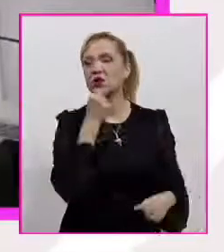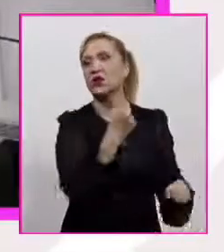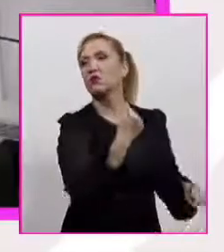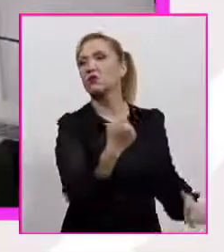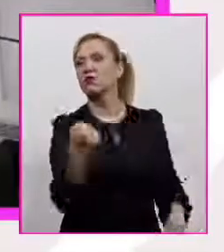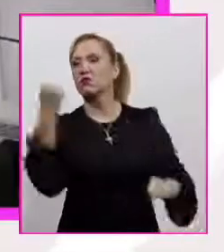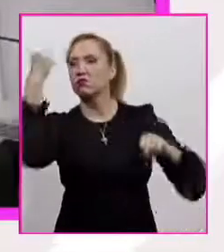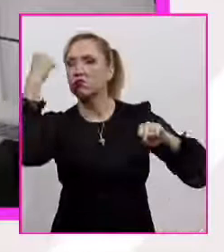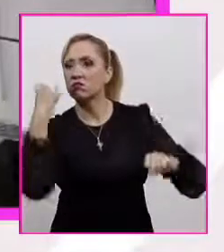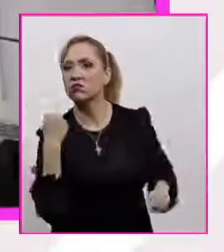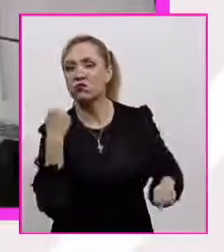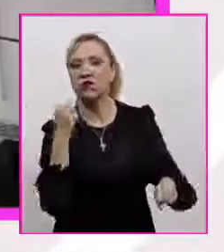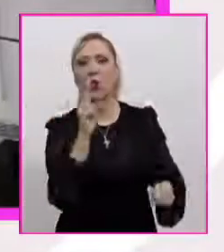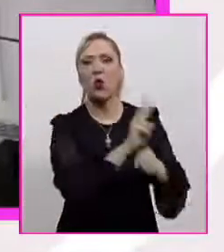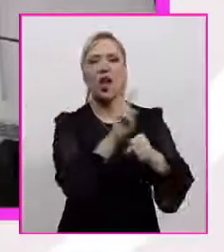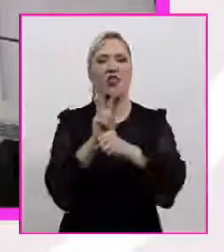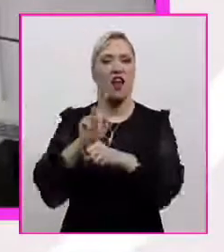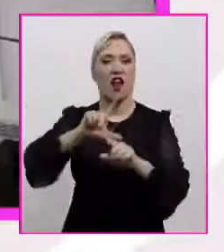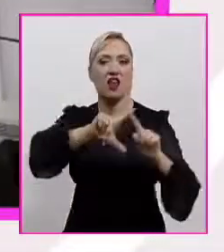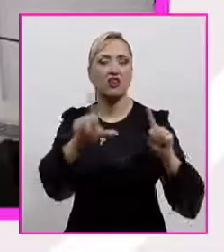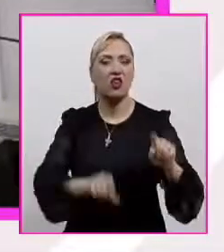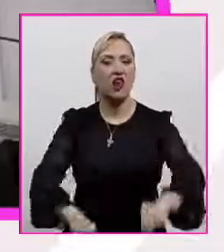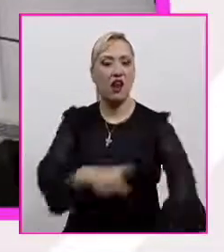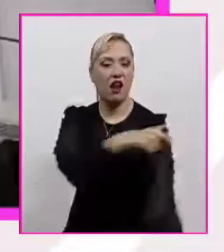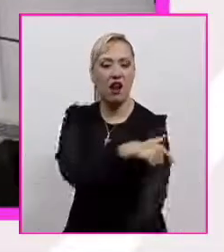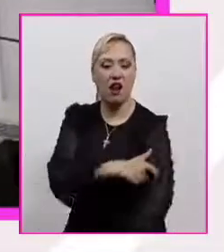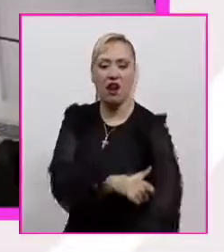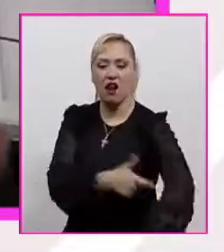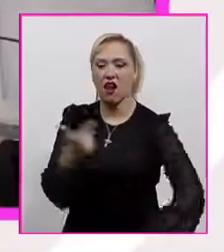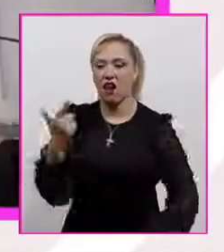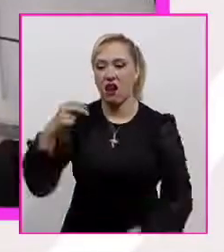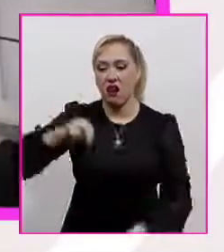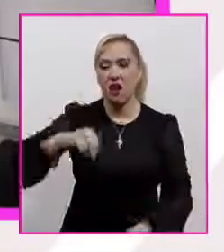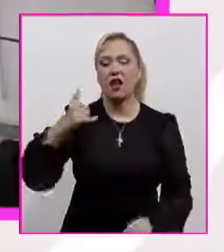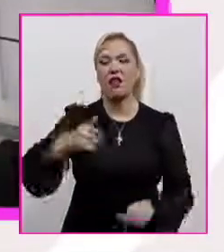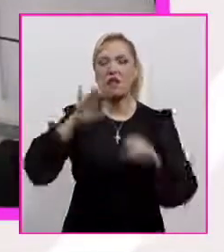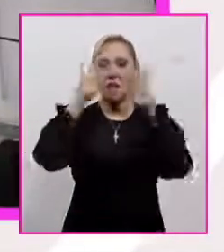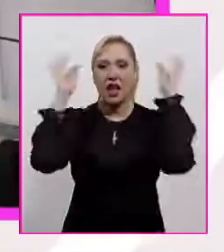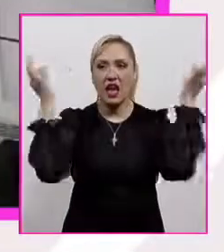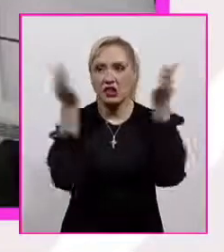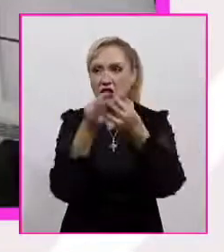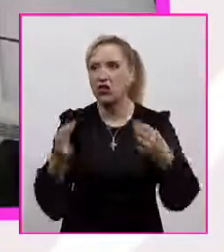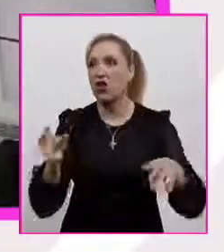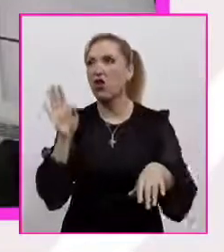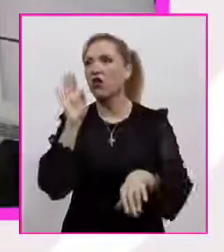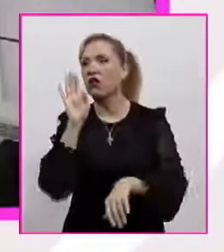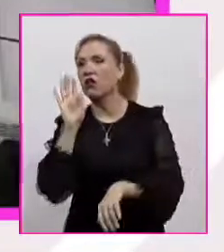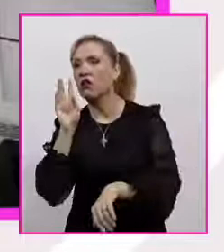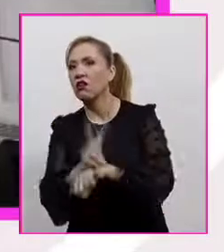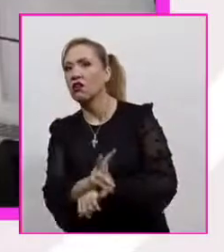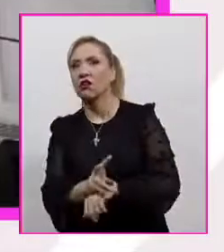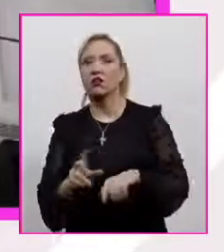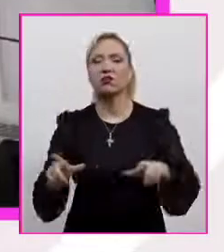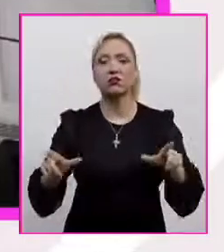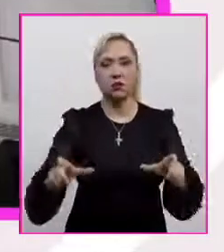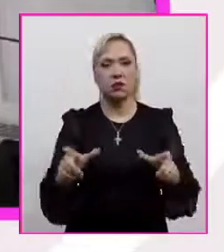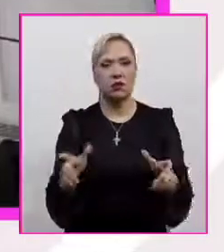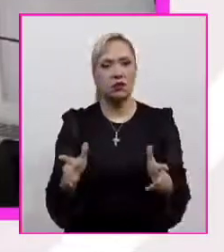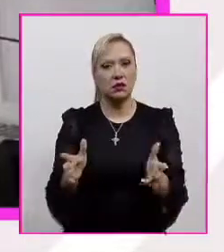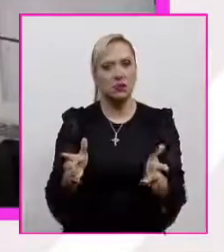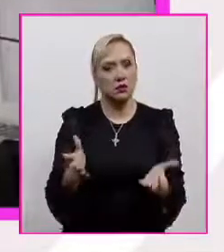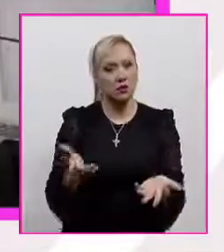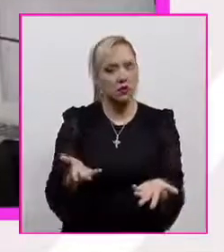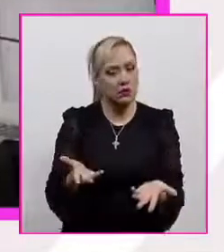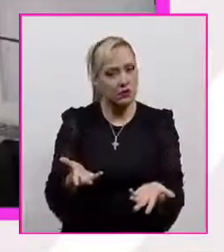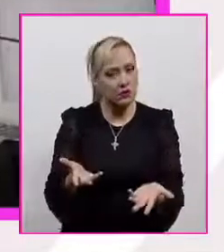ahora Guardia Nacional, pero de los agentes de migración. Es decir, se tienen que crear estos discursos para poder